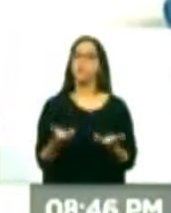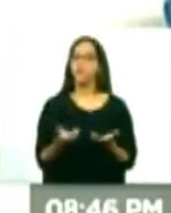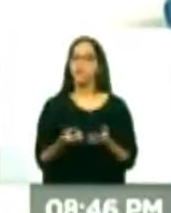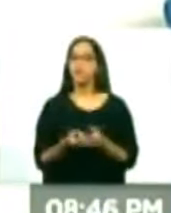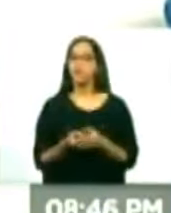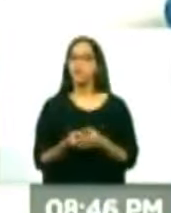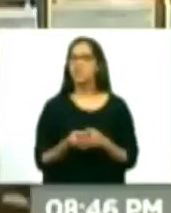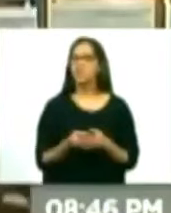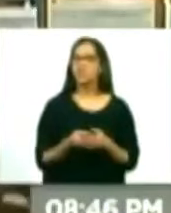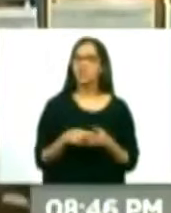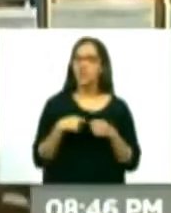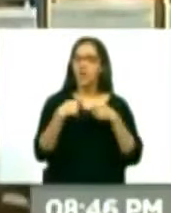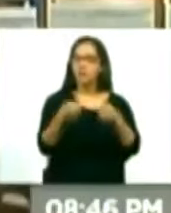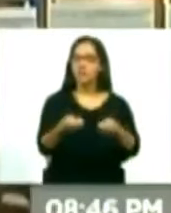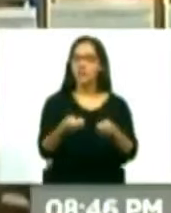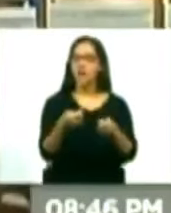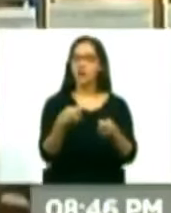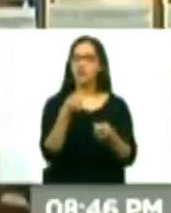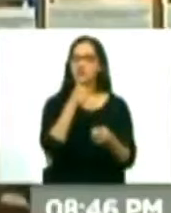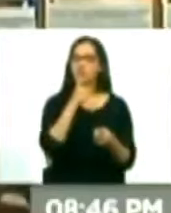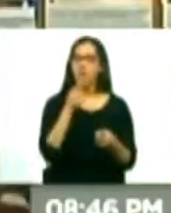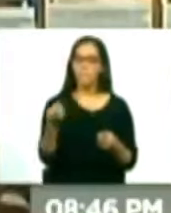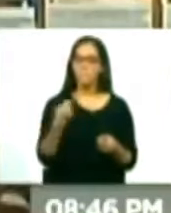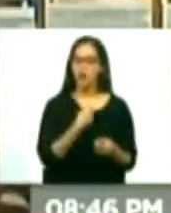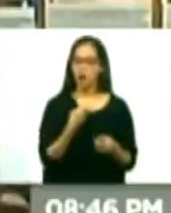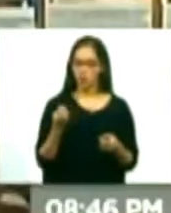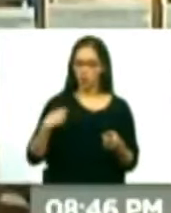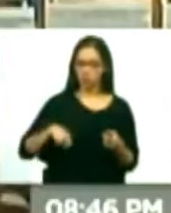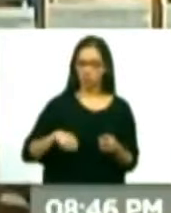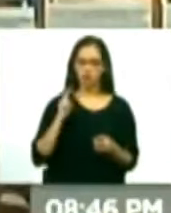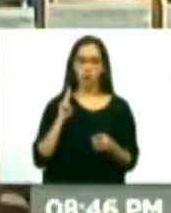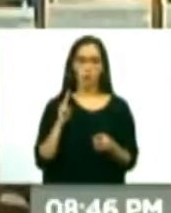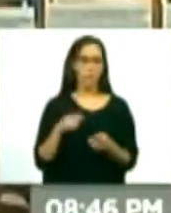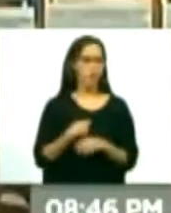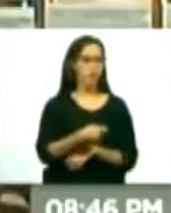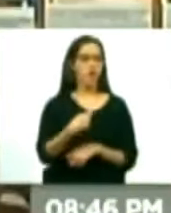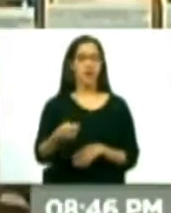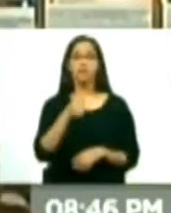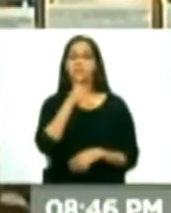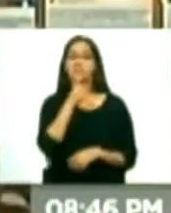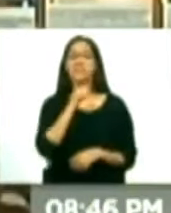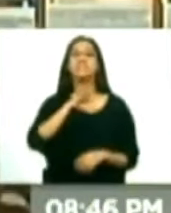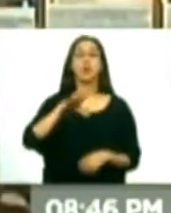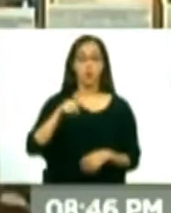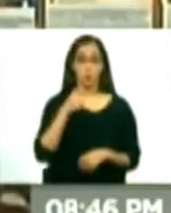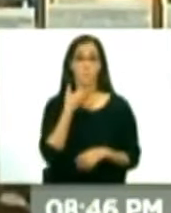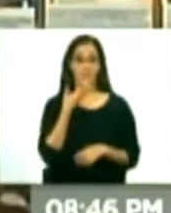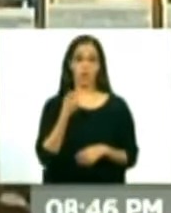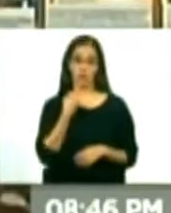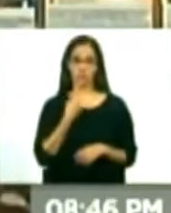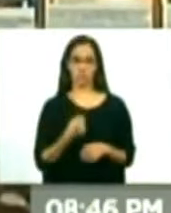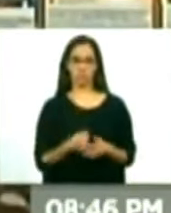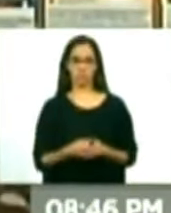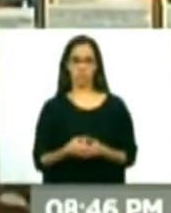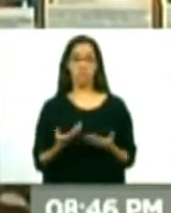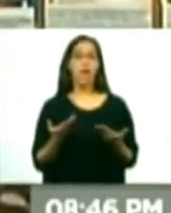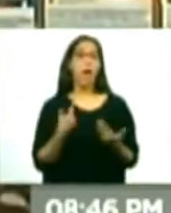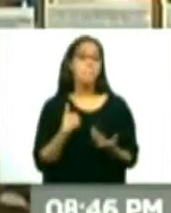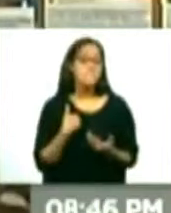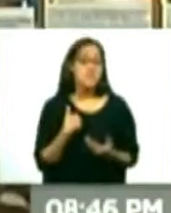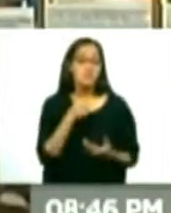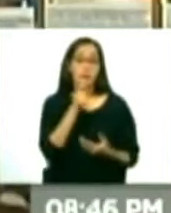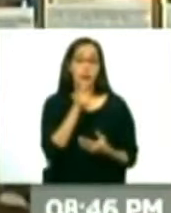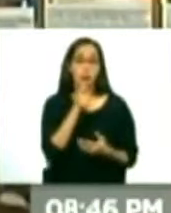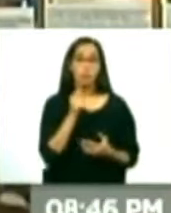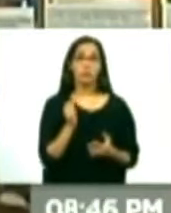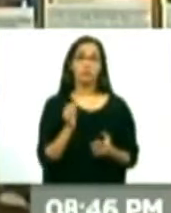dieron? ¿Quién lo usó? ¿Cómo lo usaron? ¿Quién se lo robó? Mejor dicho, si a mí me preguntan así rapidito,